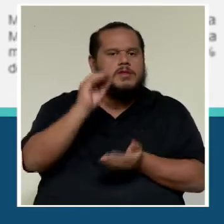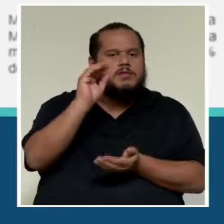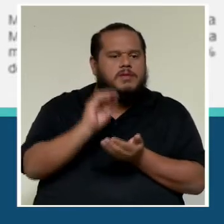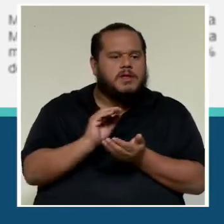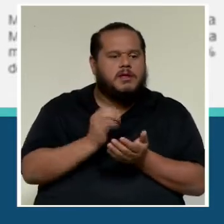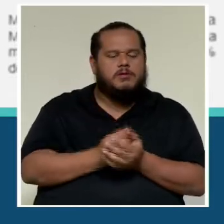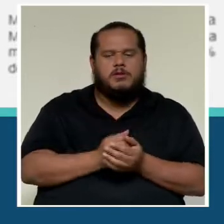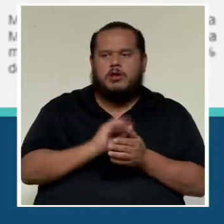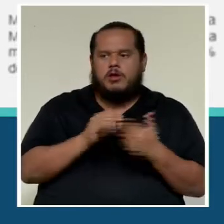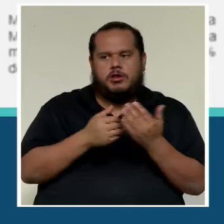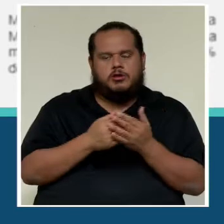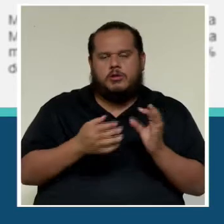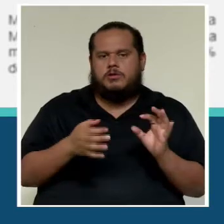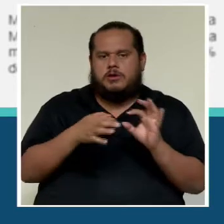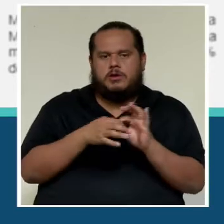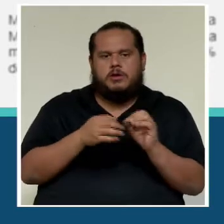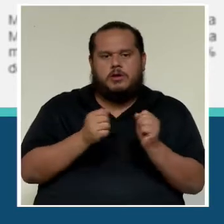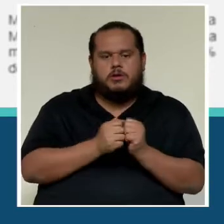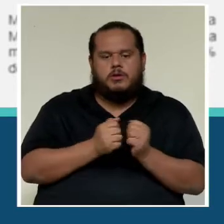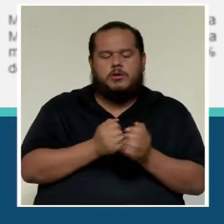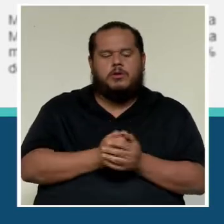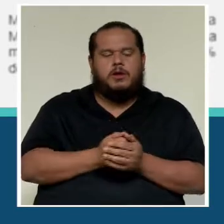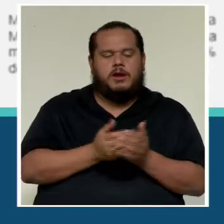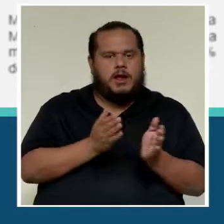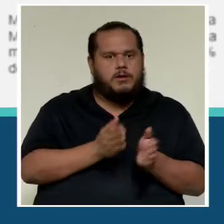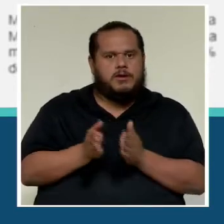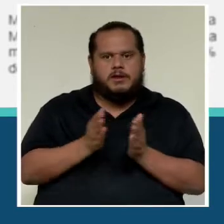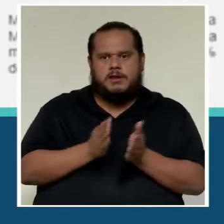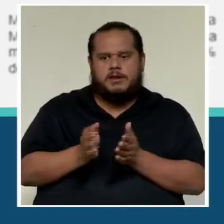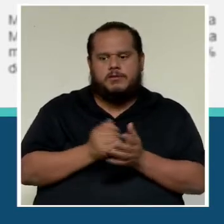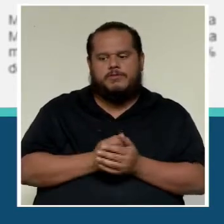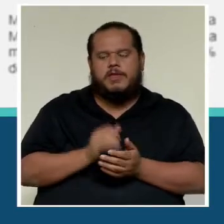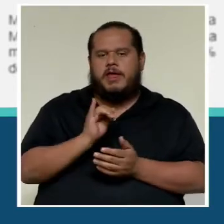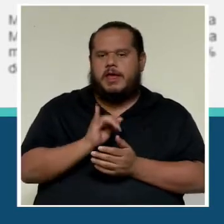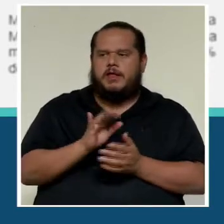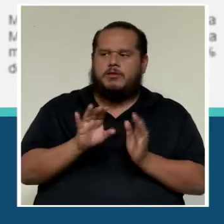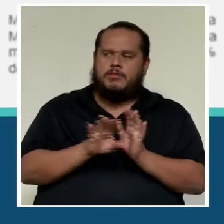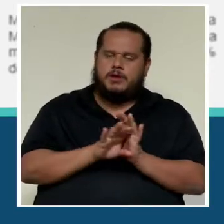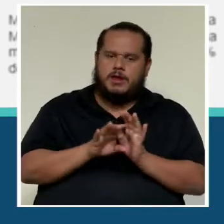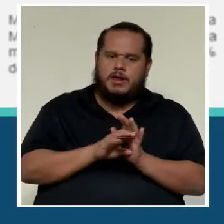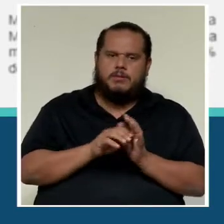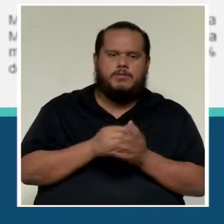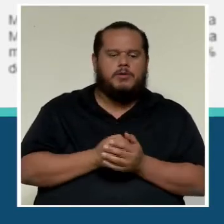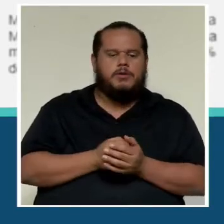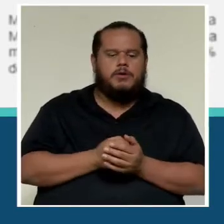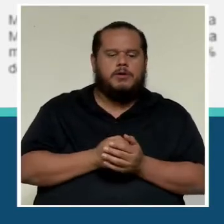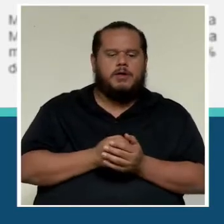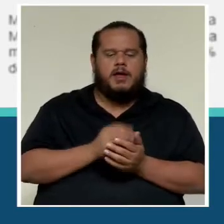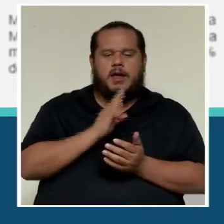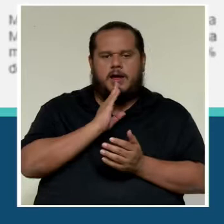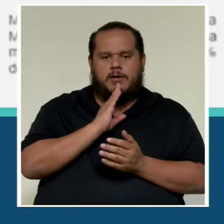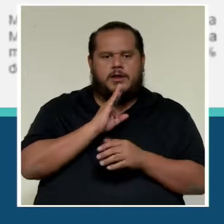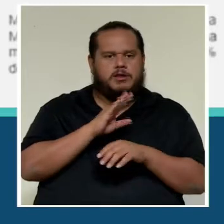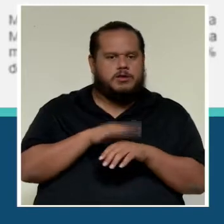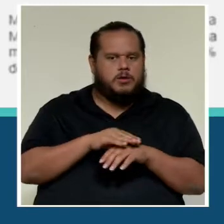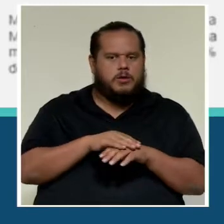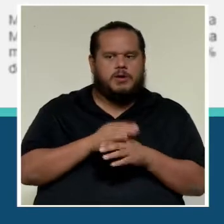con todo lo que tiene que ver con affordability. Eso, digamos, vuelve a repuntar, sobre todo para el